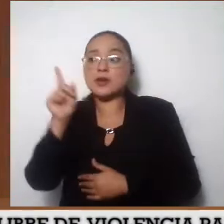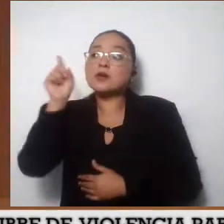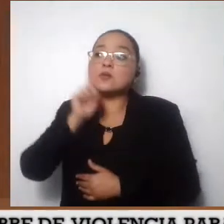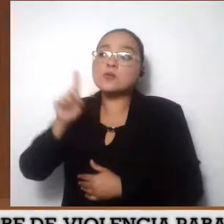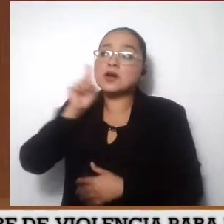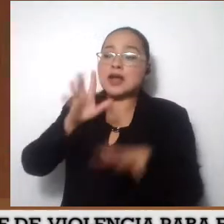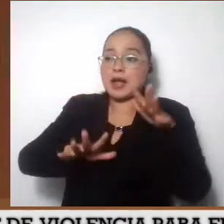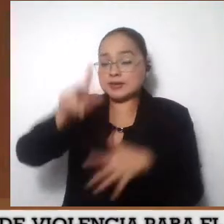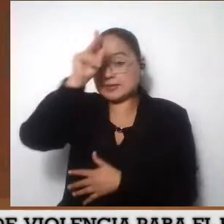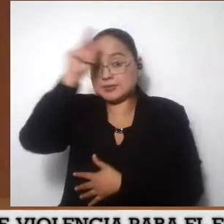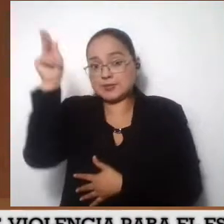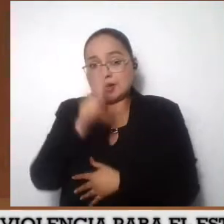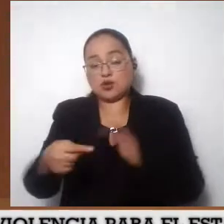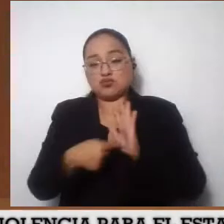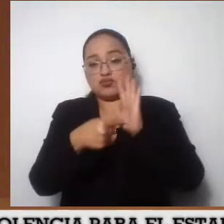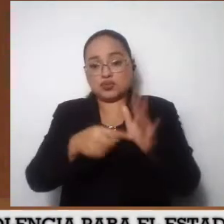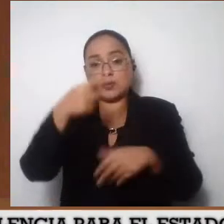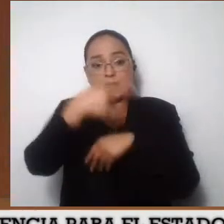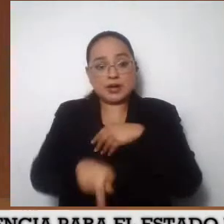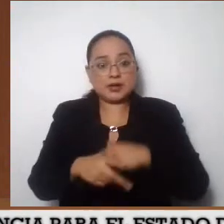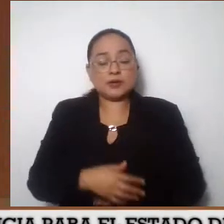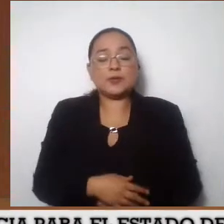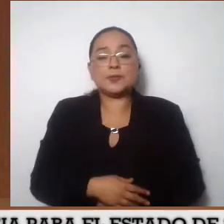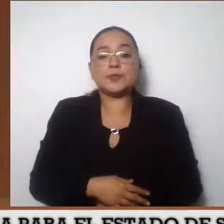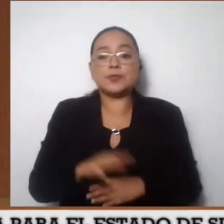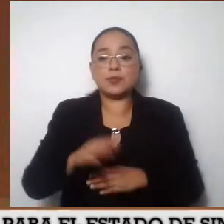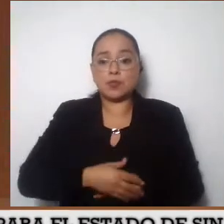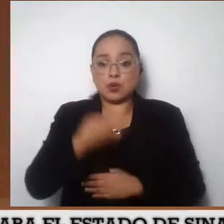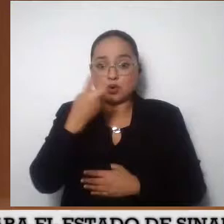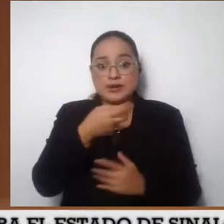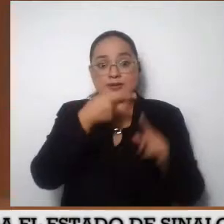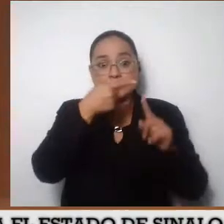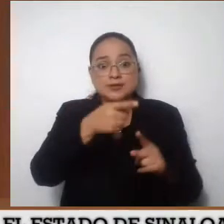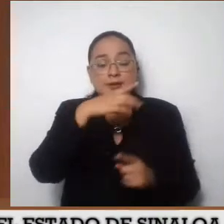más expuesto. Con lo antes mencionado, podemos darnos cuenta